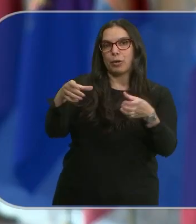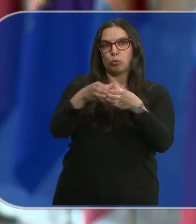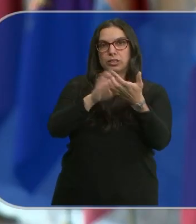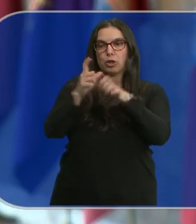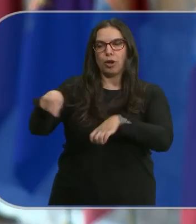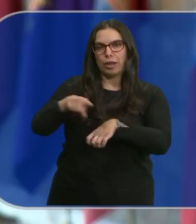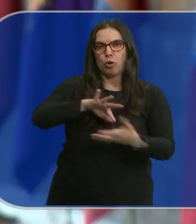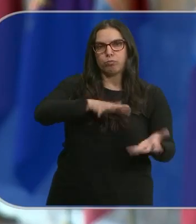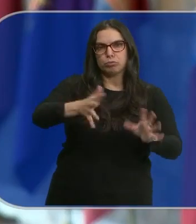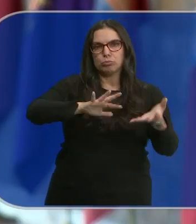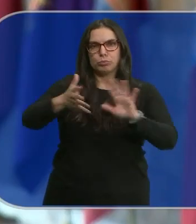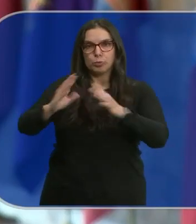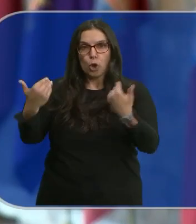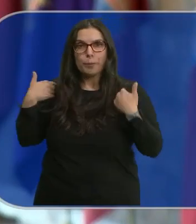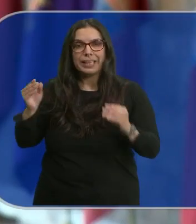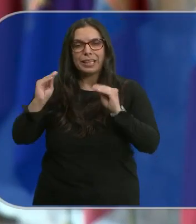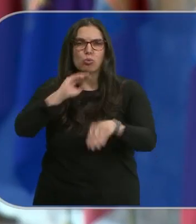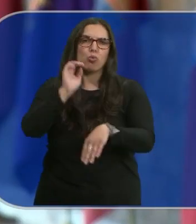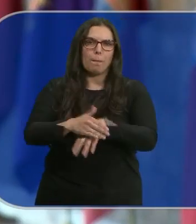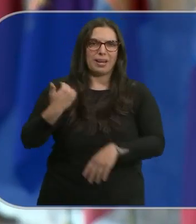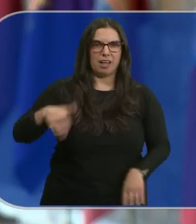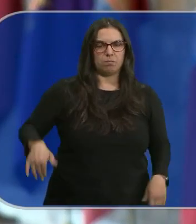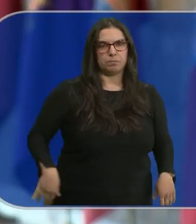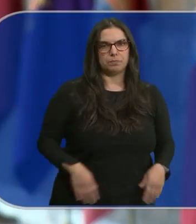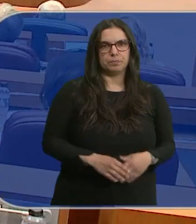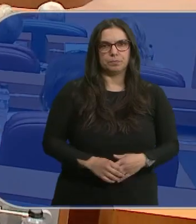las infraestructuras que sí que son de su competencia.